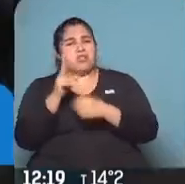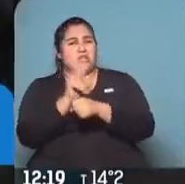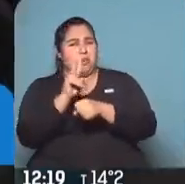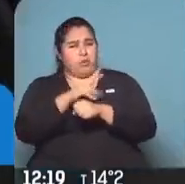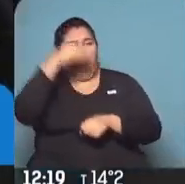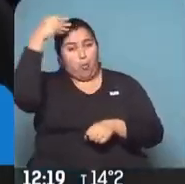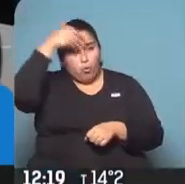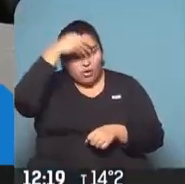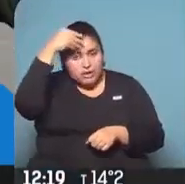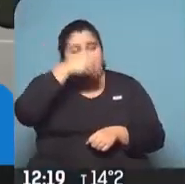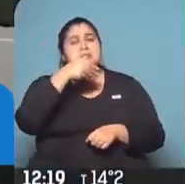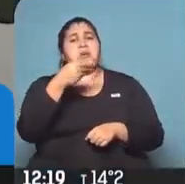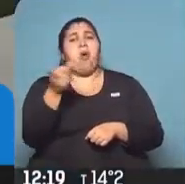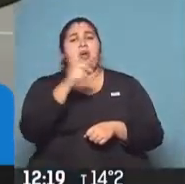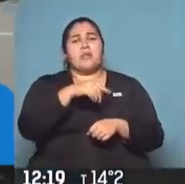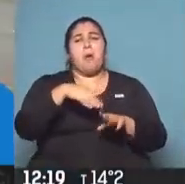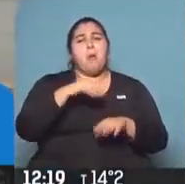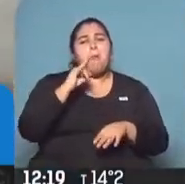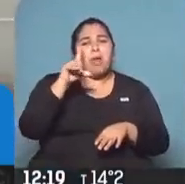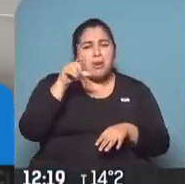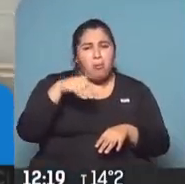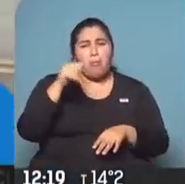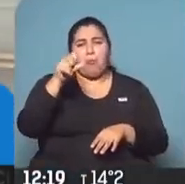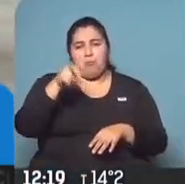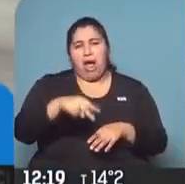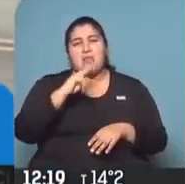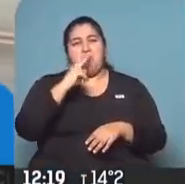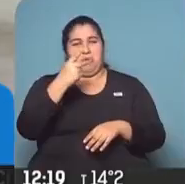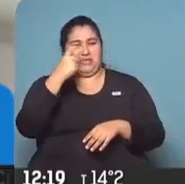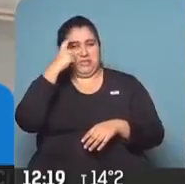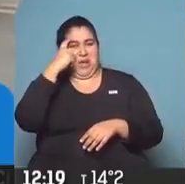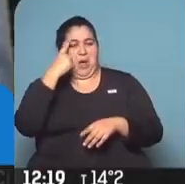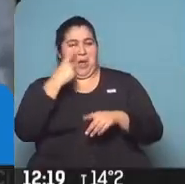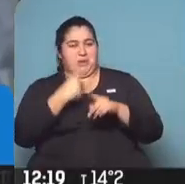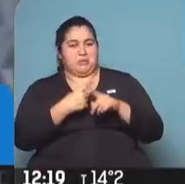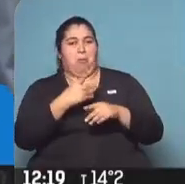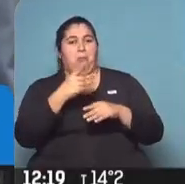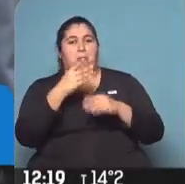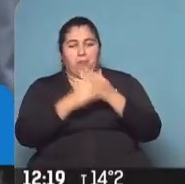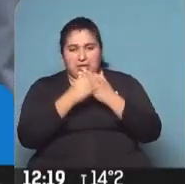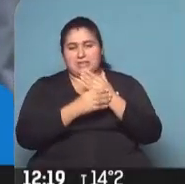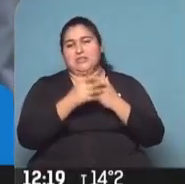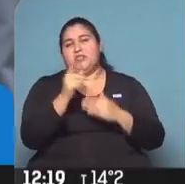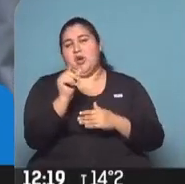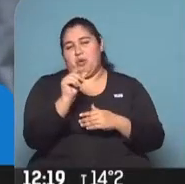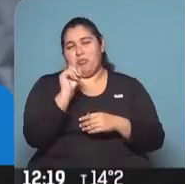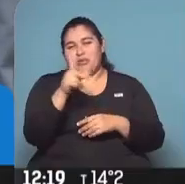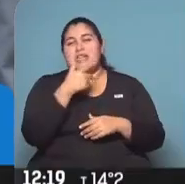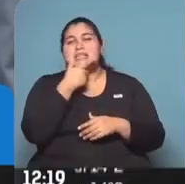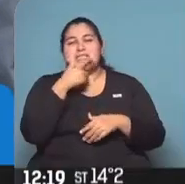patricia bullrich en gerardo milman también el viceministro de seguridad el presidente provisional del senado